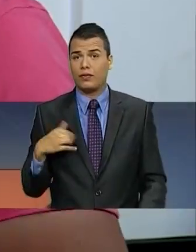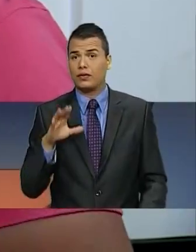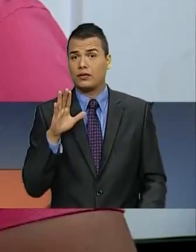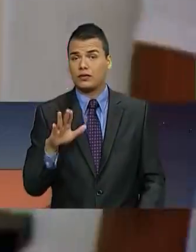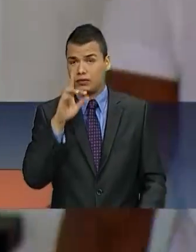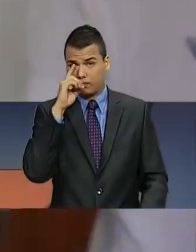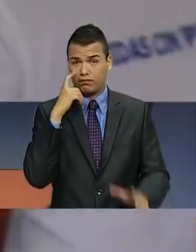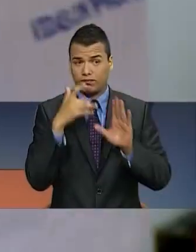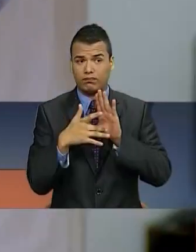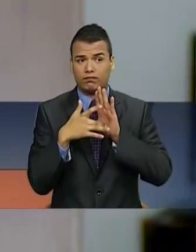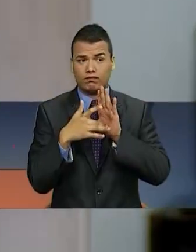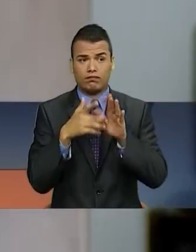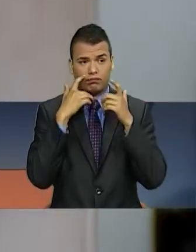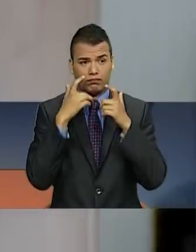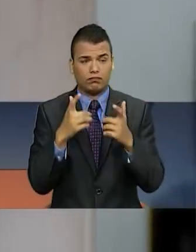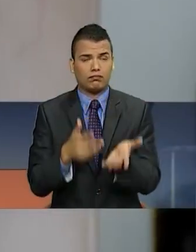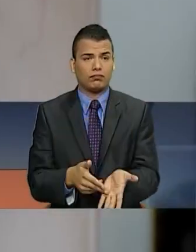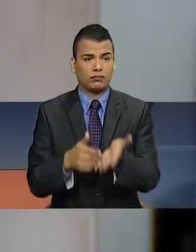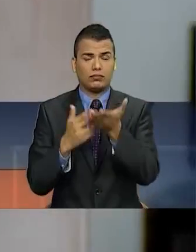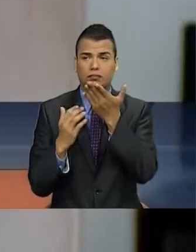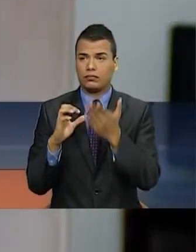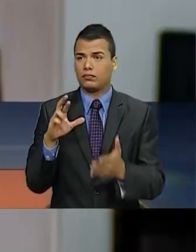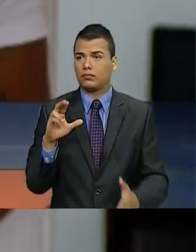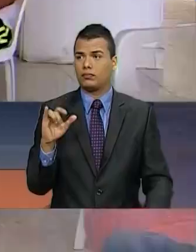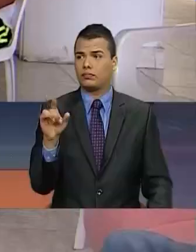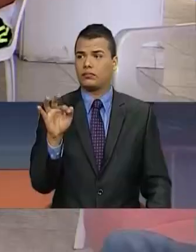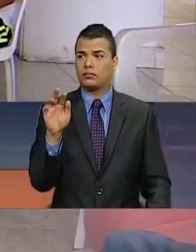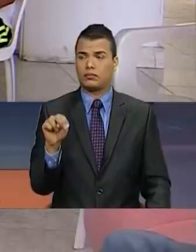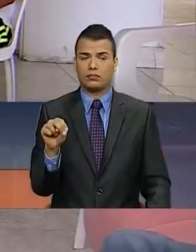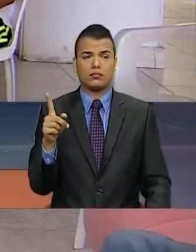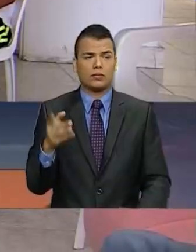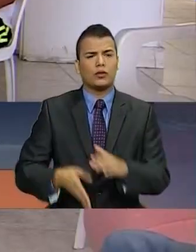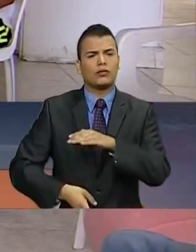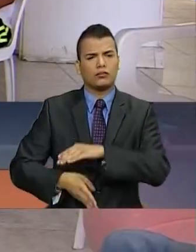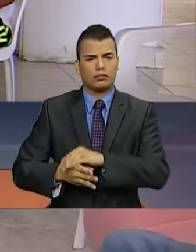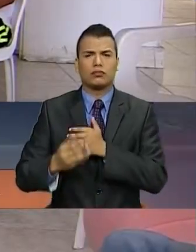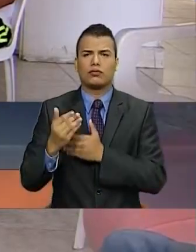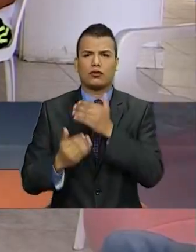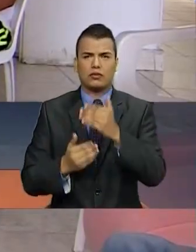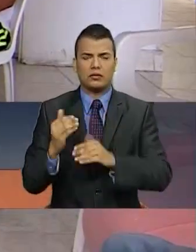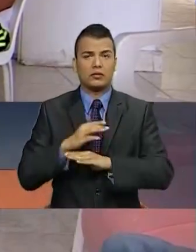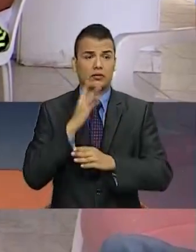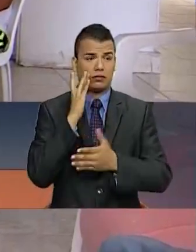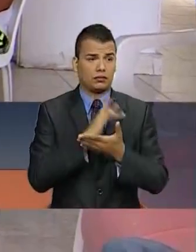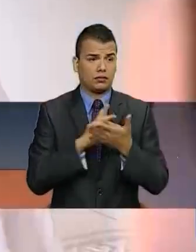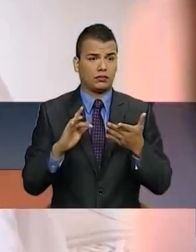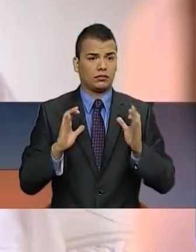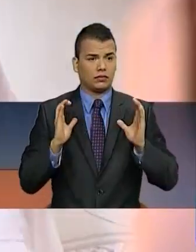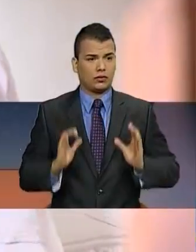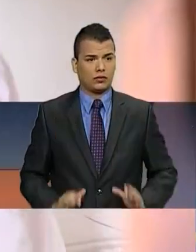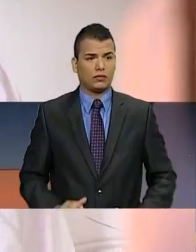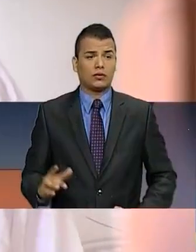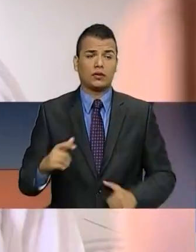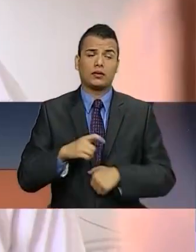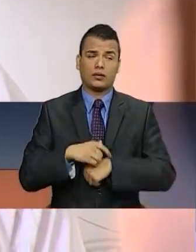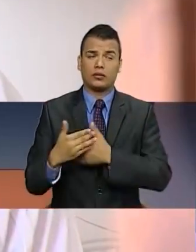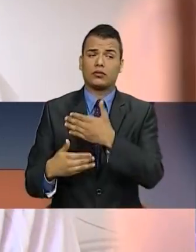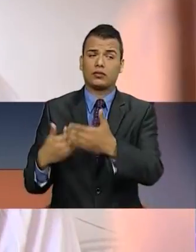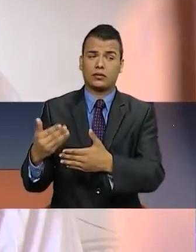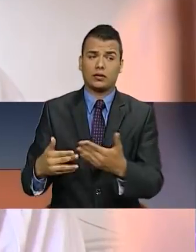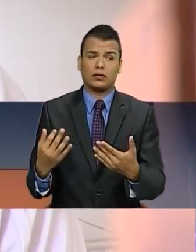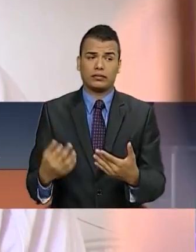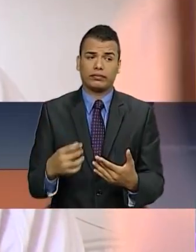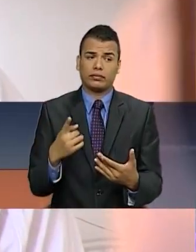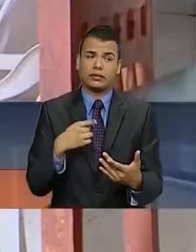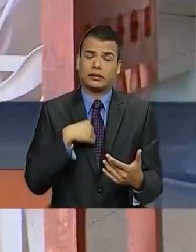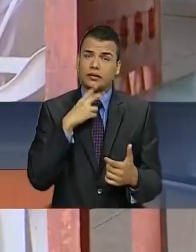vuelva un referente en recuperación. Por ahora Cristian Mayorga continuará su proceso de desintoxicación, serán meses en que el campeón afronte